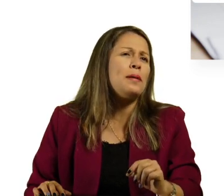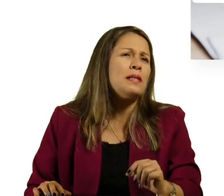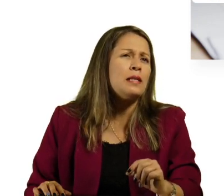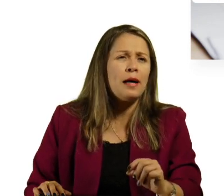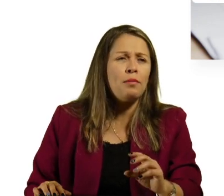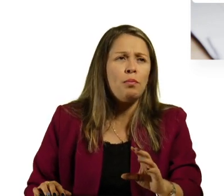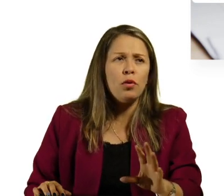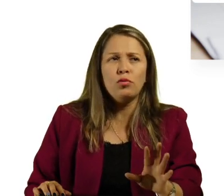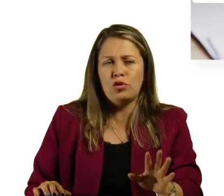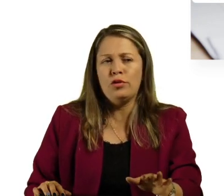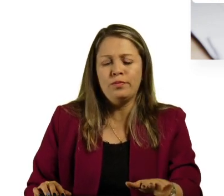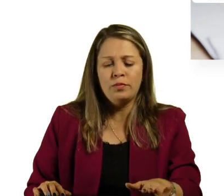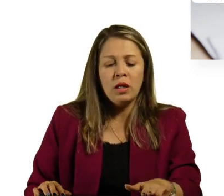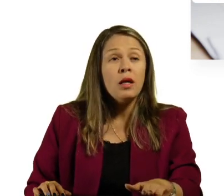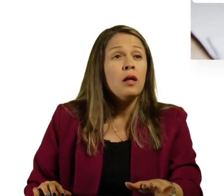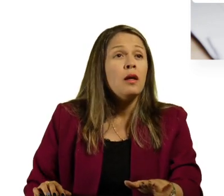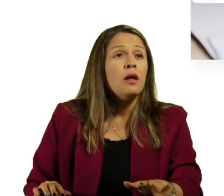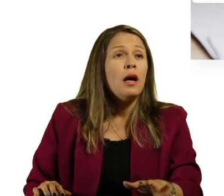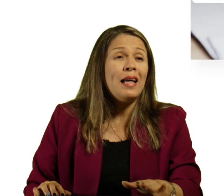a representar mi producción.